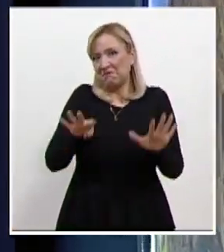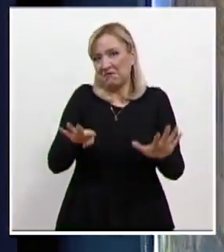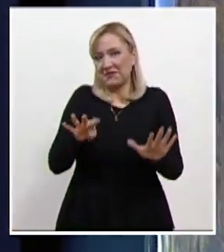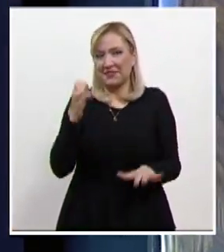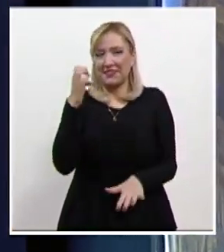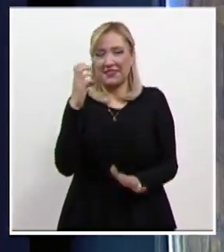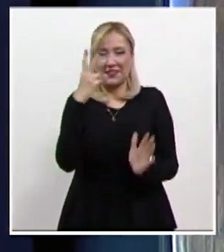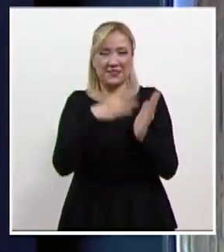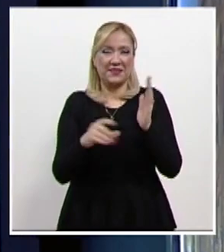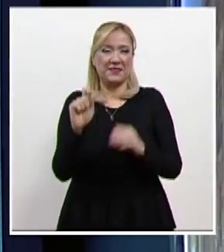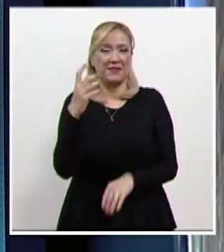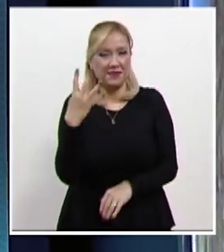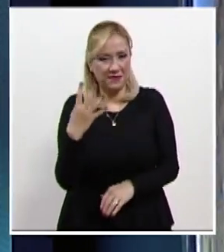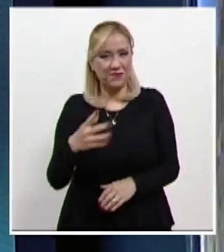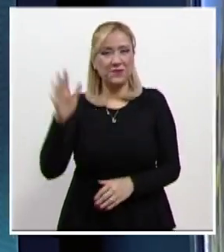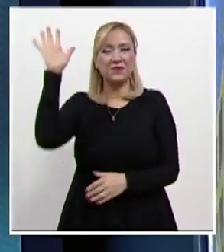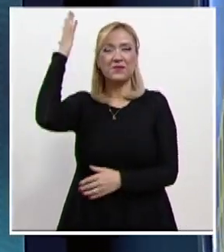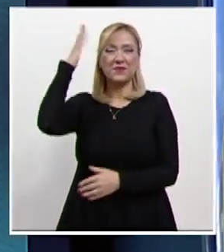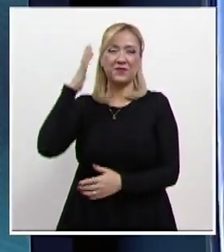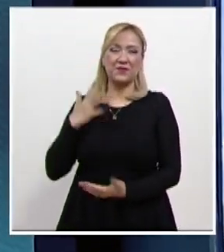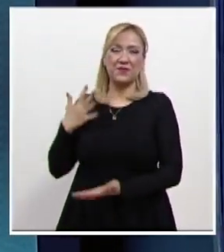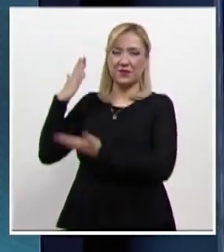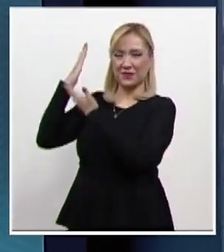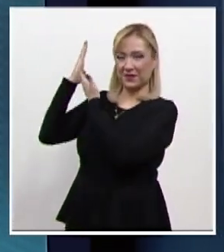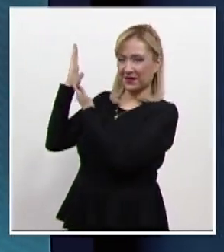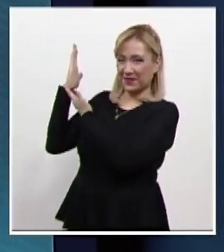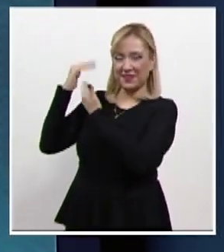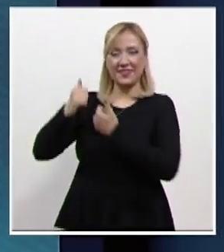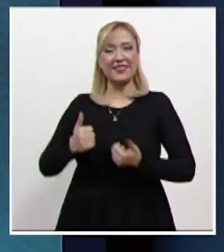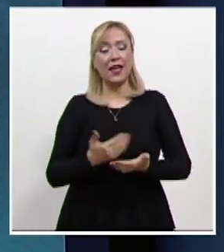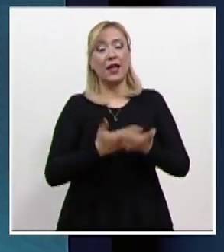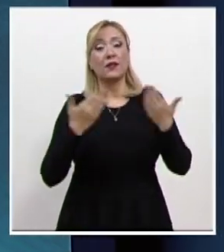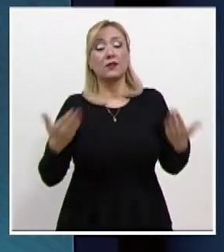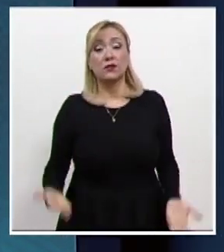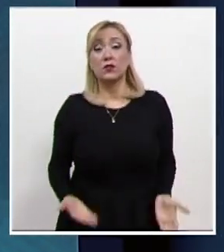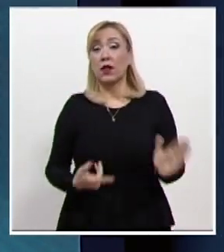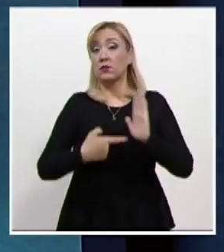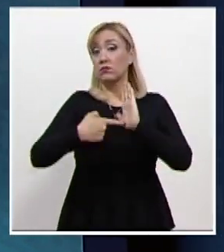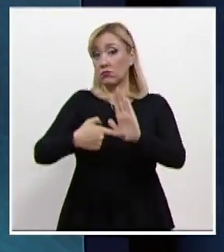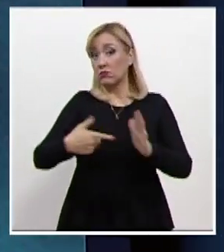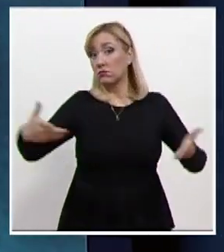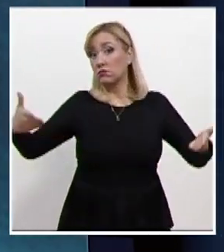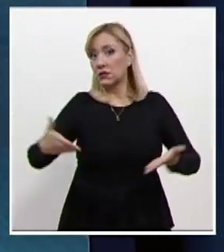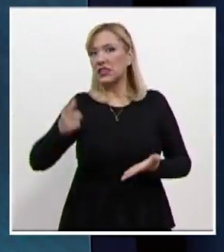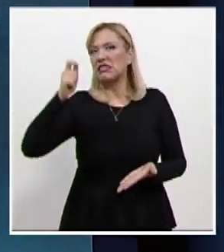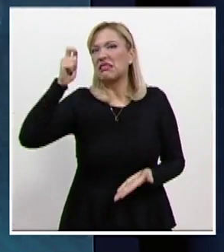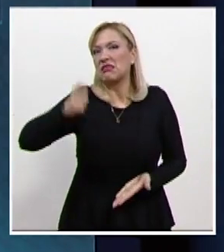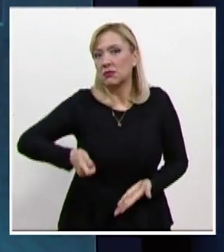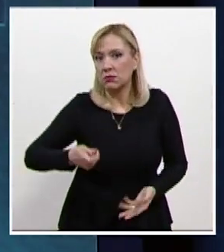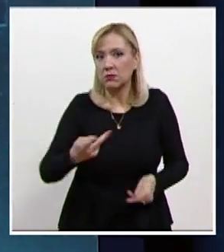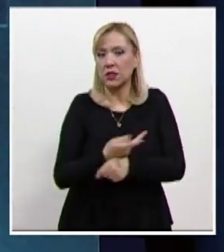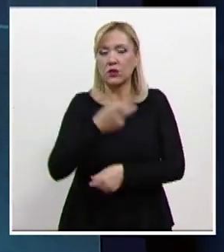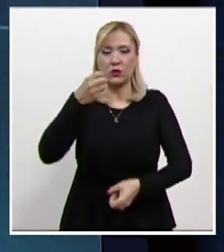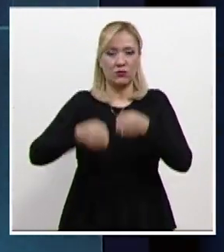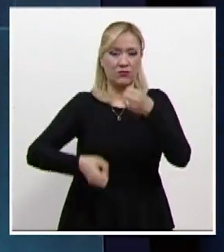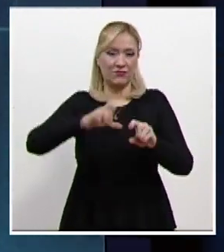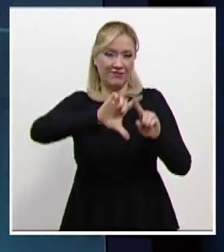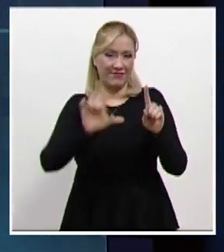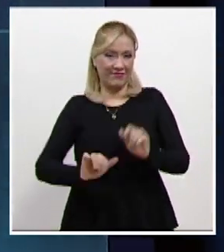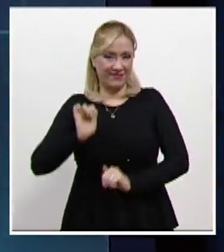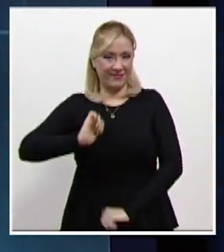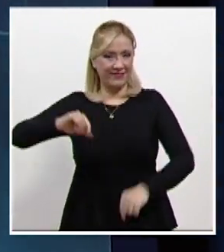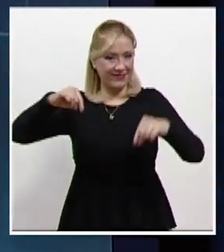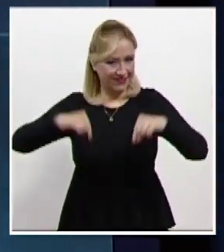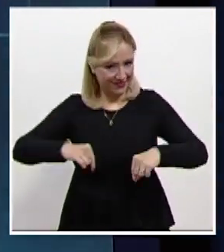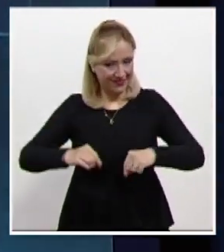de 2024. Soy Lorena Sánchez Cabrera y tendré el gusto en los próximos minutos de presentarle la información más reciente del Poder Judicial de la